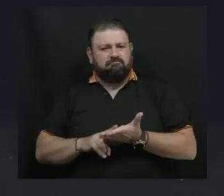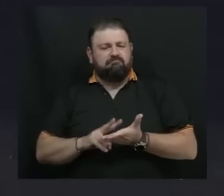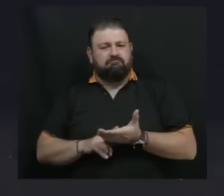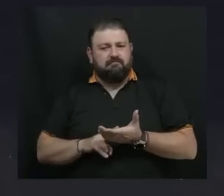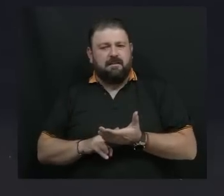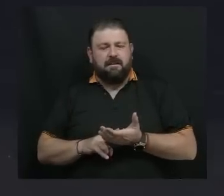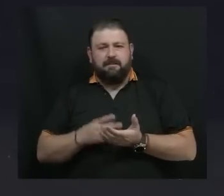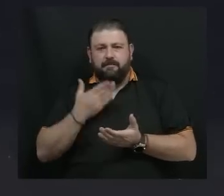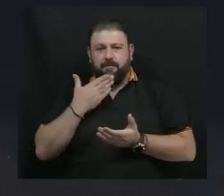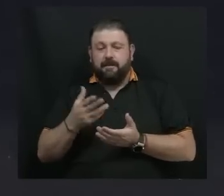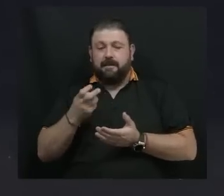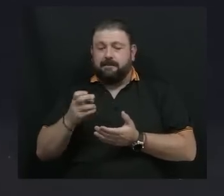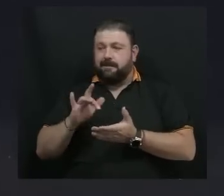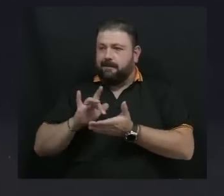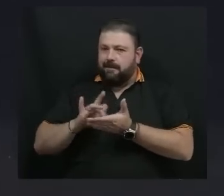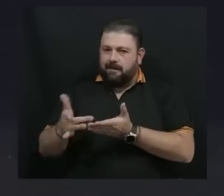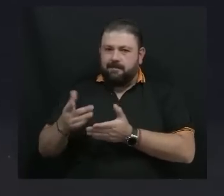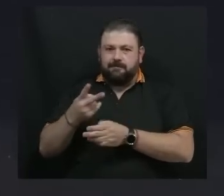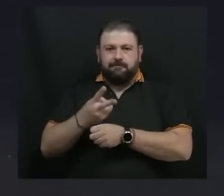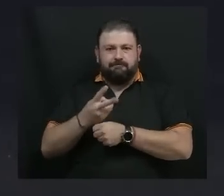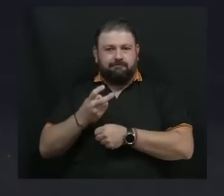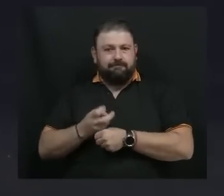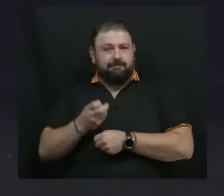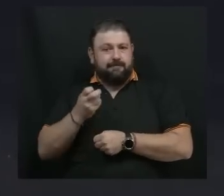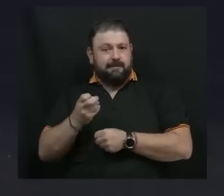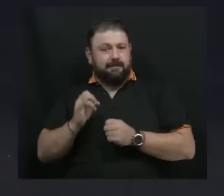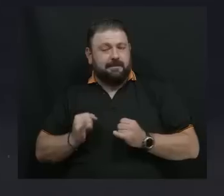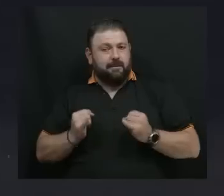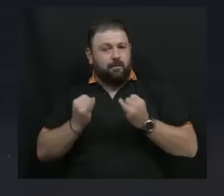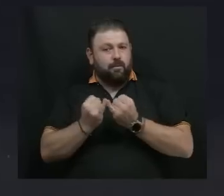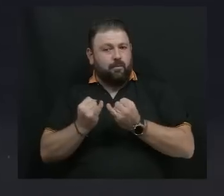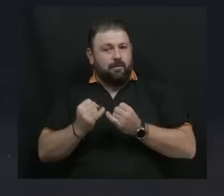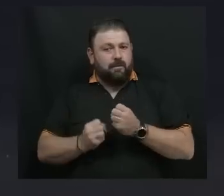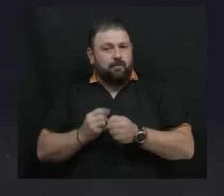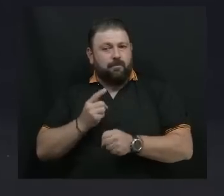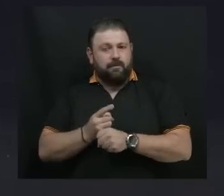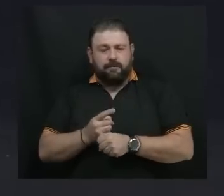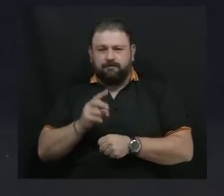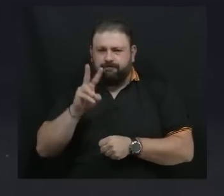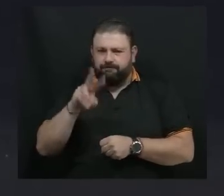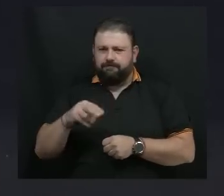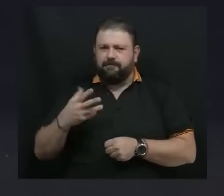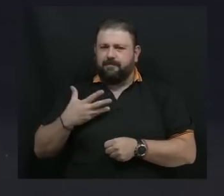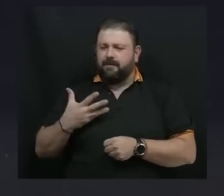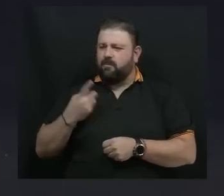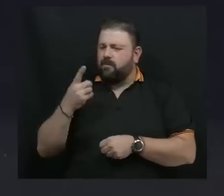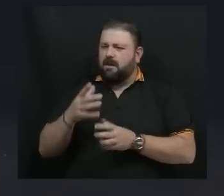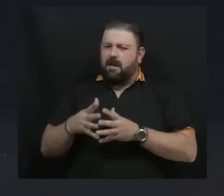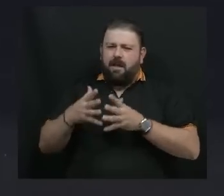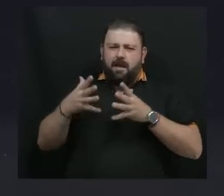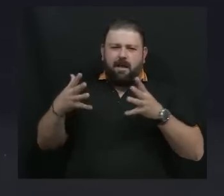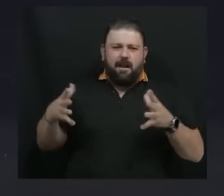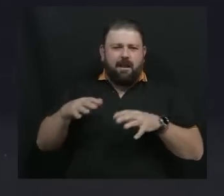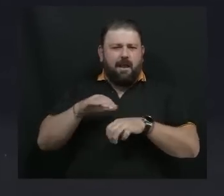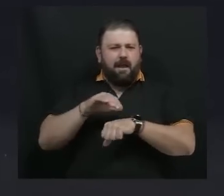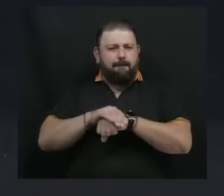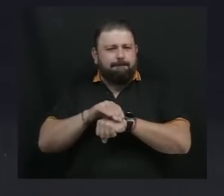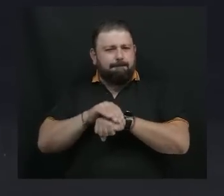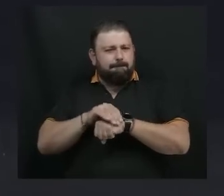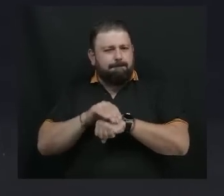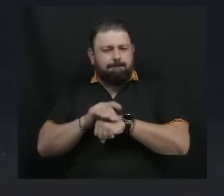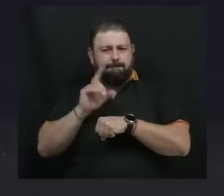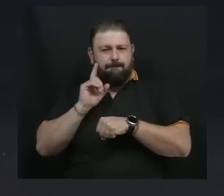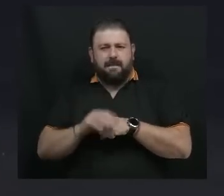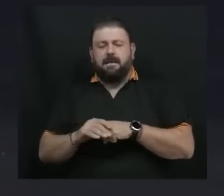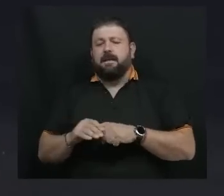nos han invitado, no solo a mí, a compartir la junta de oportunidad, sino que tengo una gran amiga, una empresaria, que está teniendo muchísimo